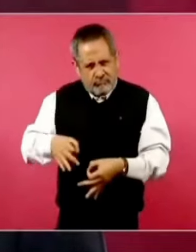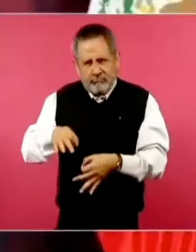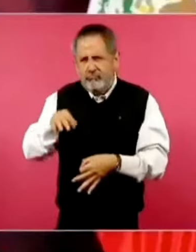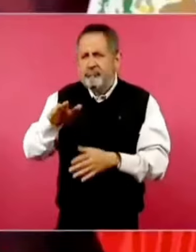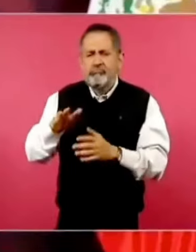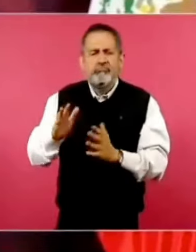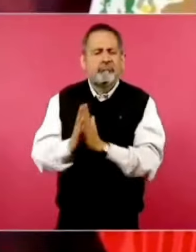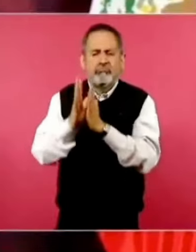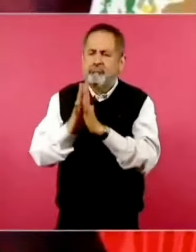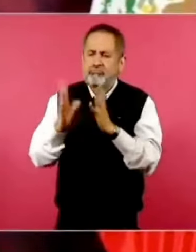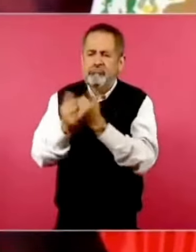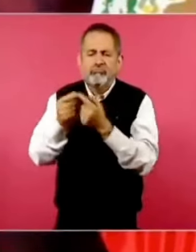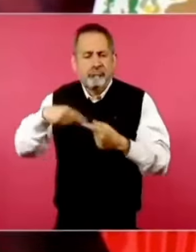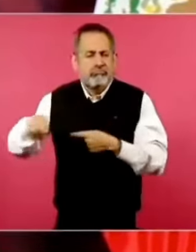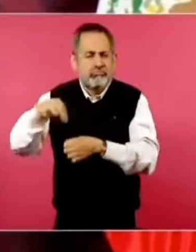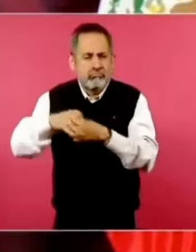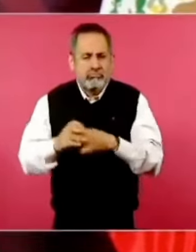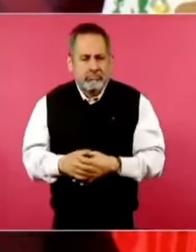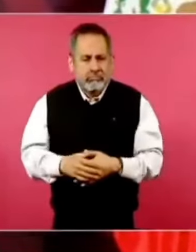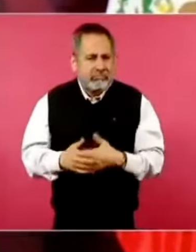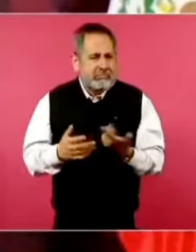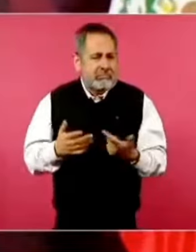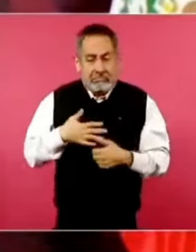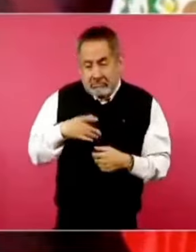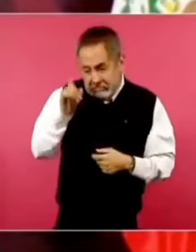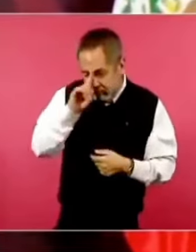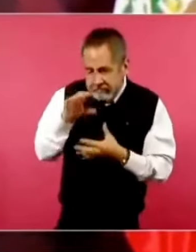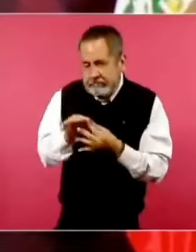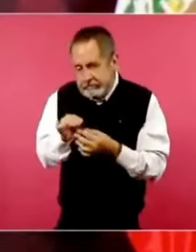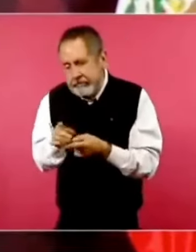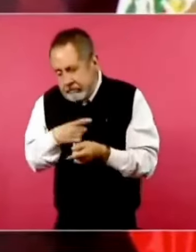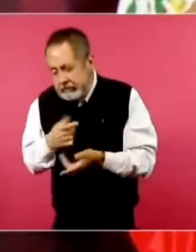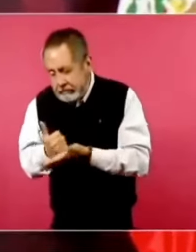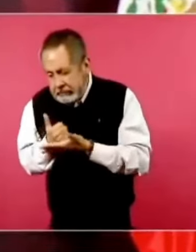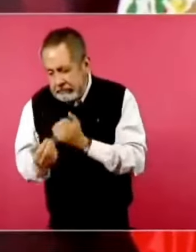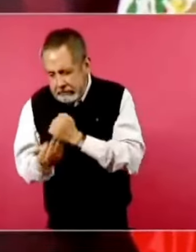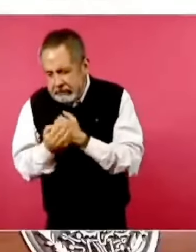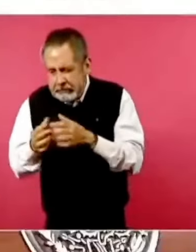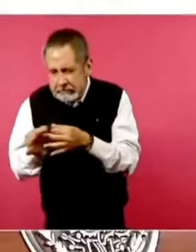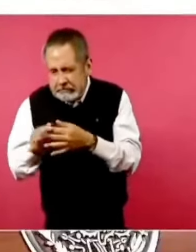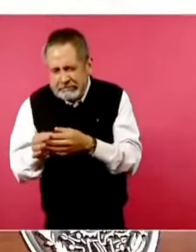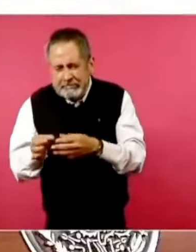populares. ¿Qué voy a andarles diciendo, oye,